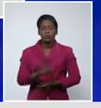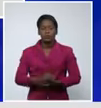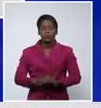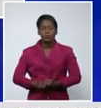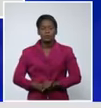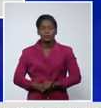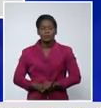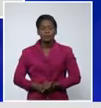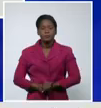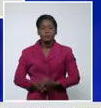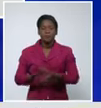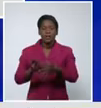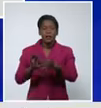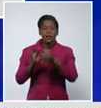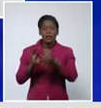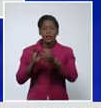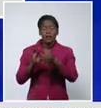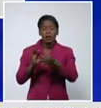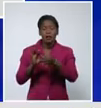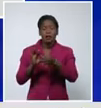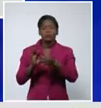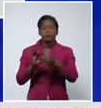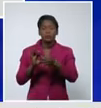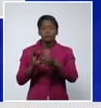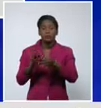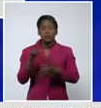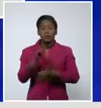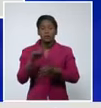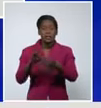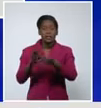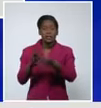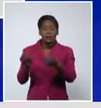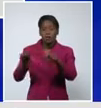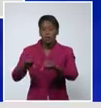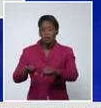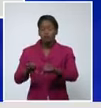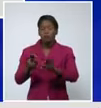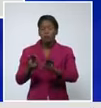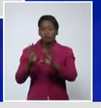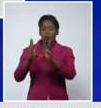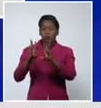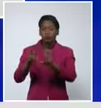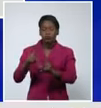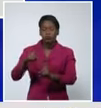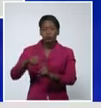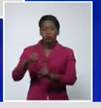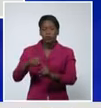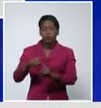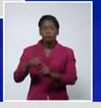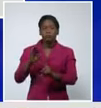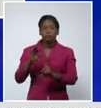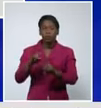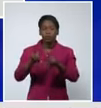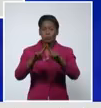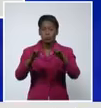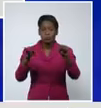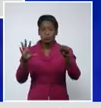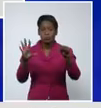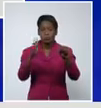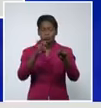los críticos y los graves, que son las cifras, que también ustedes ven. Ahí está toda la pandemia y ahí sí se puede